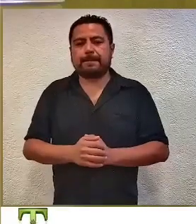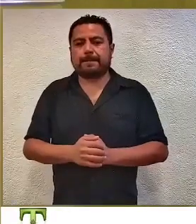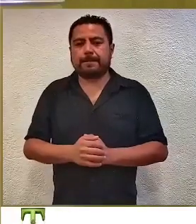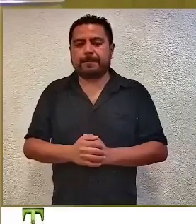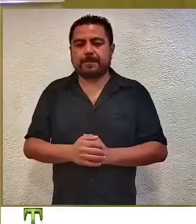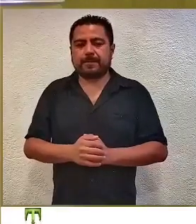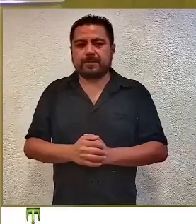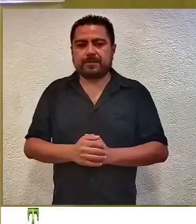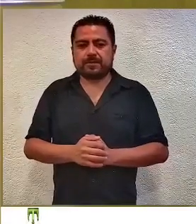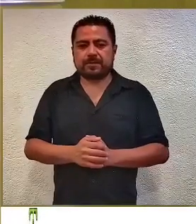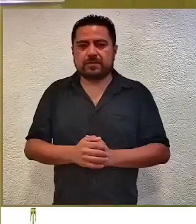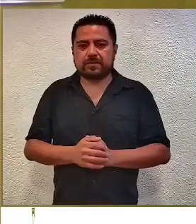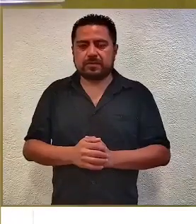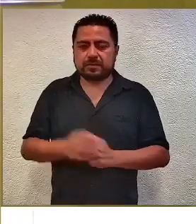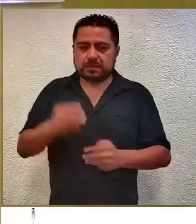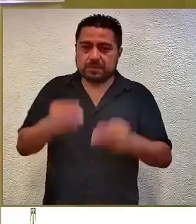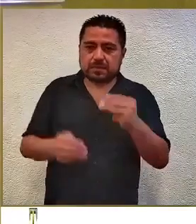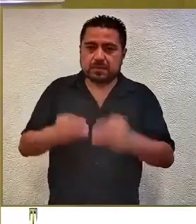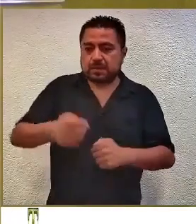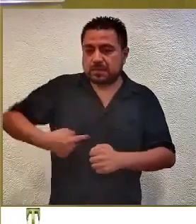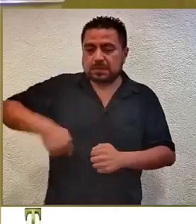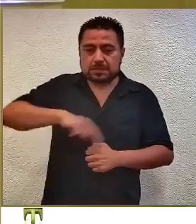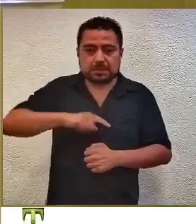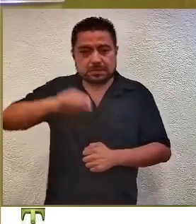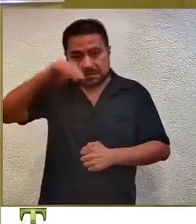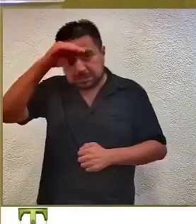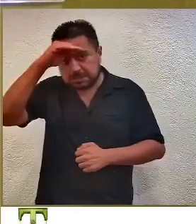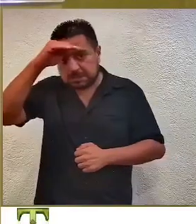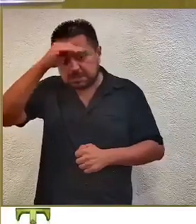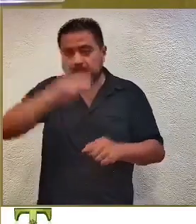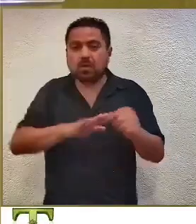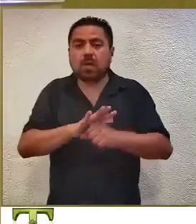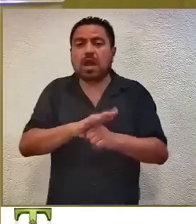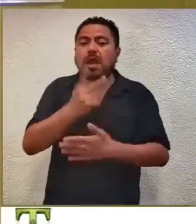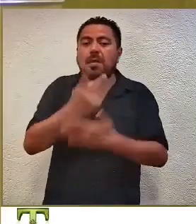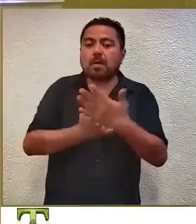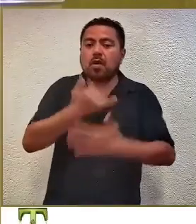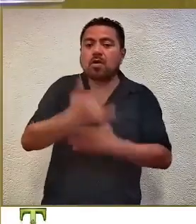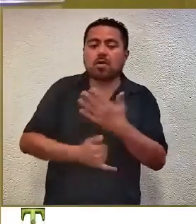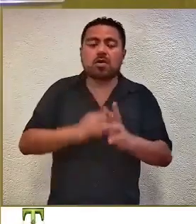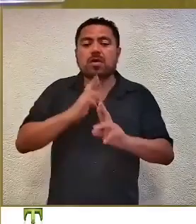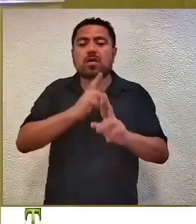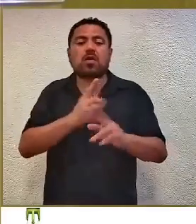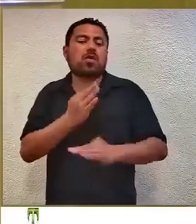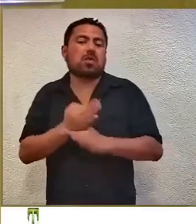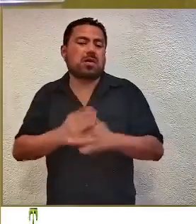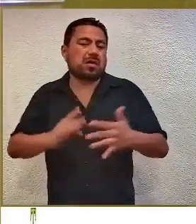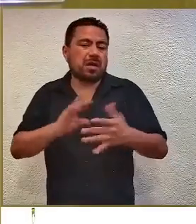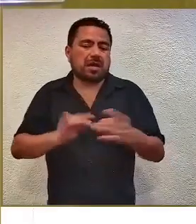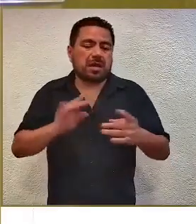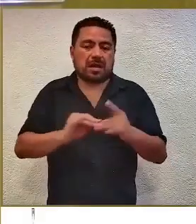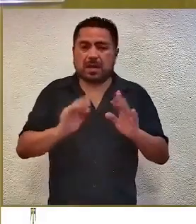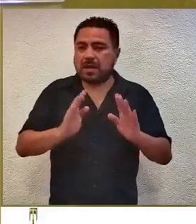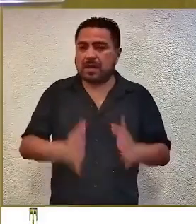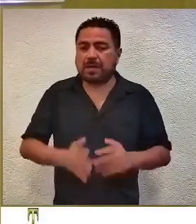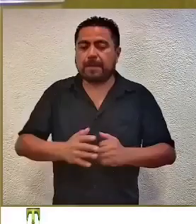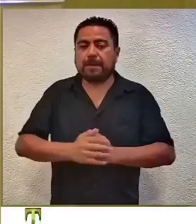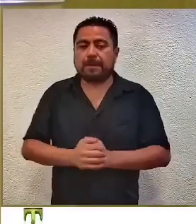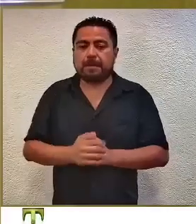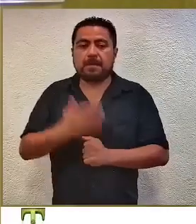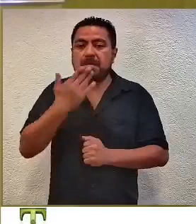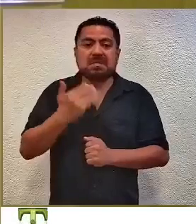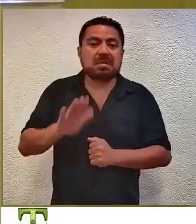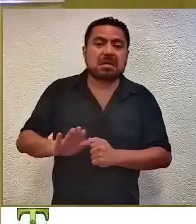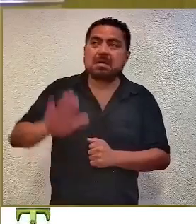magistrado. Magistradas, magistrado, está a nuestra consideración el proyecto de resolución del que se ha dado cuenta. No